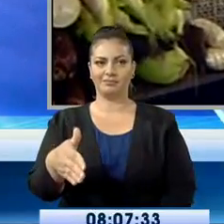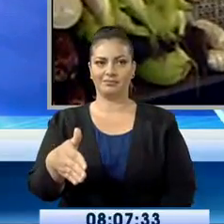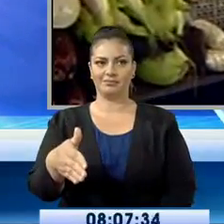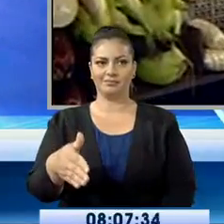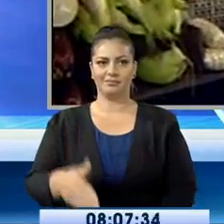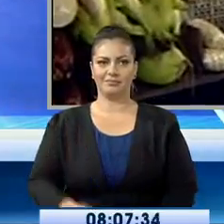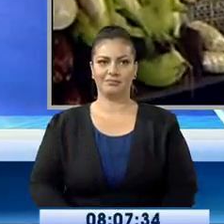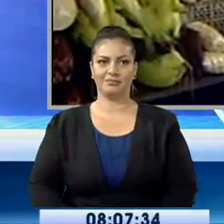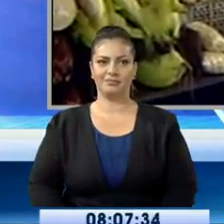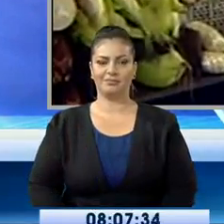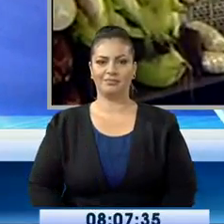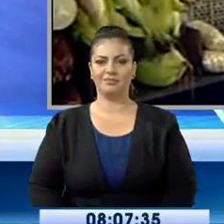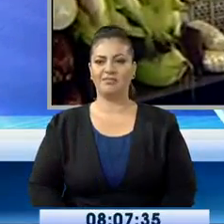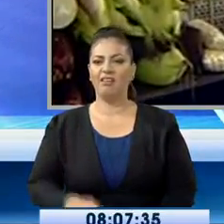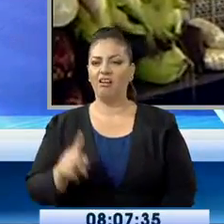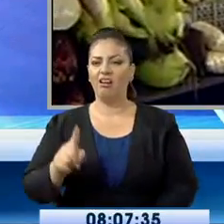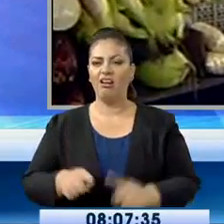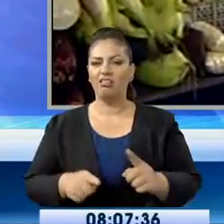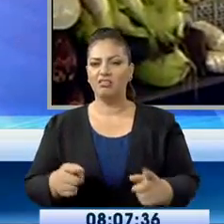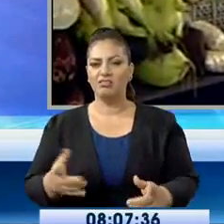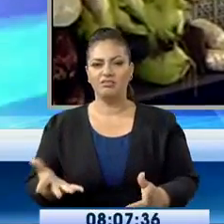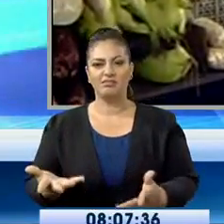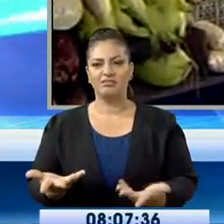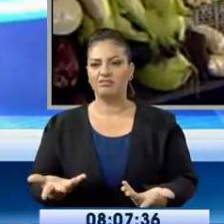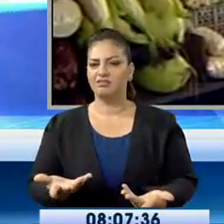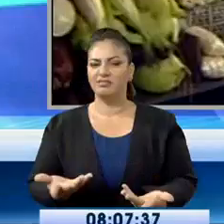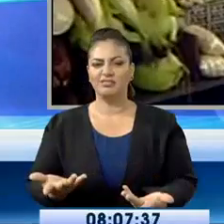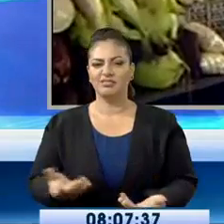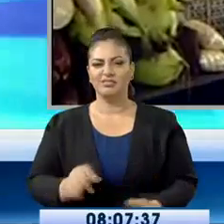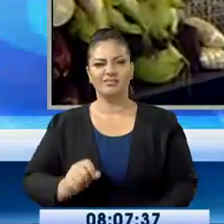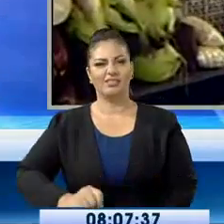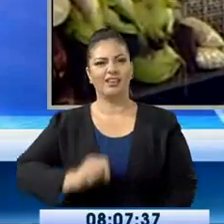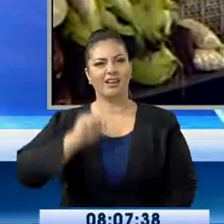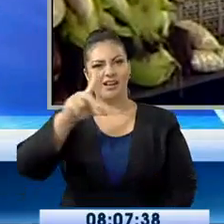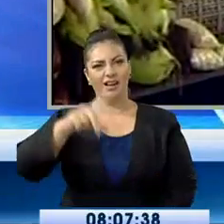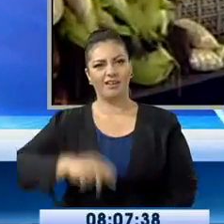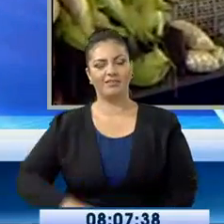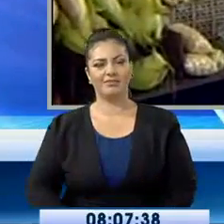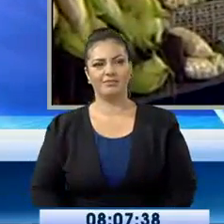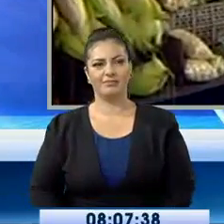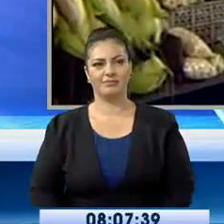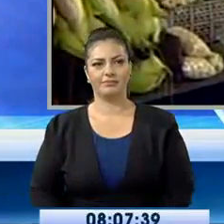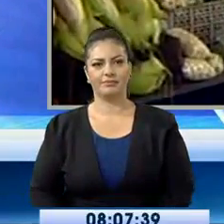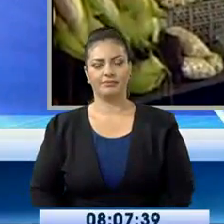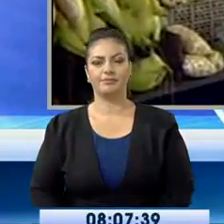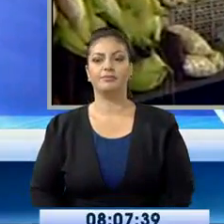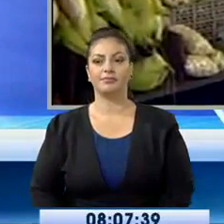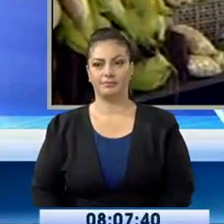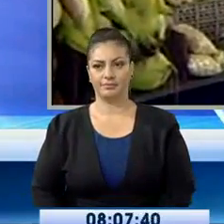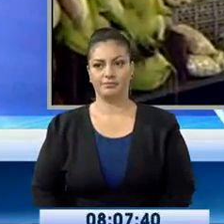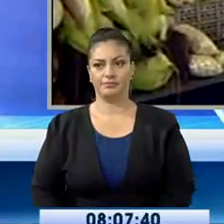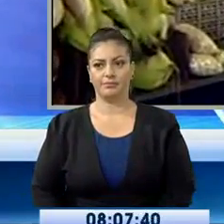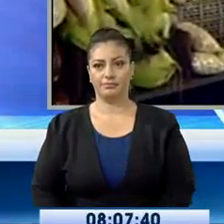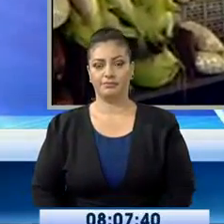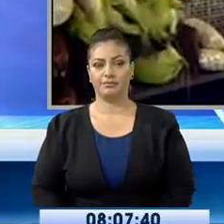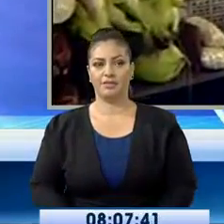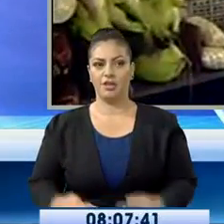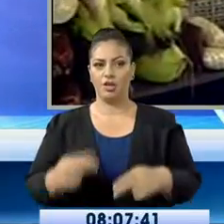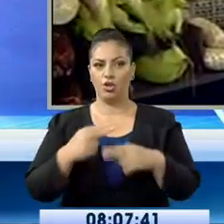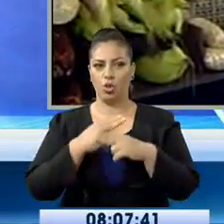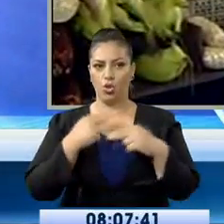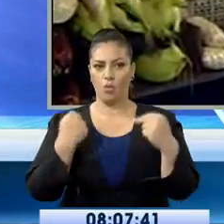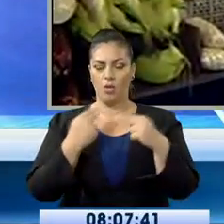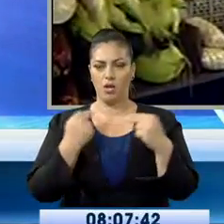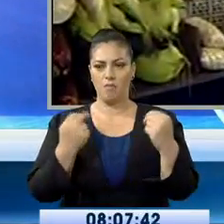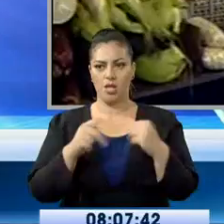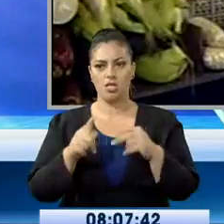que se resienten y no se dejan coger y se ponen caros. Porque esta es la época que comienza. Pues noviembre ya comienza